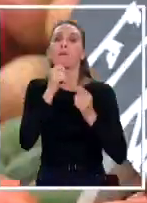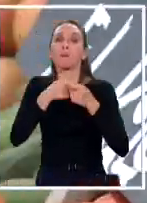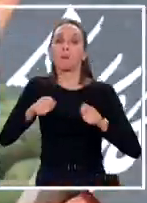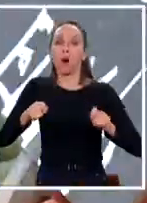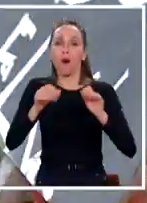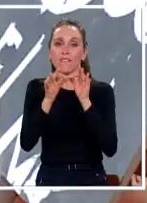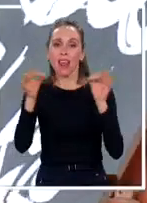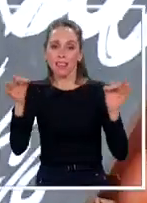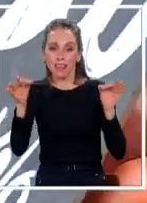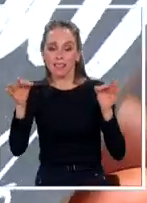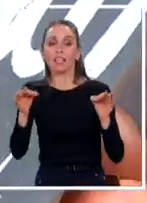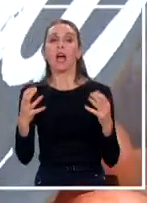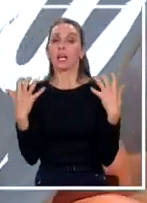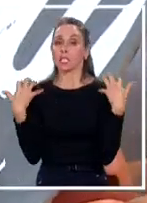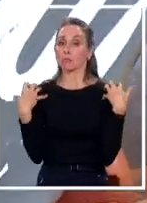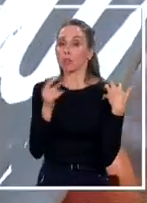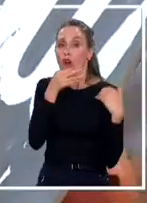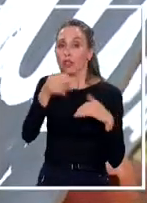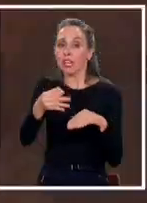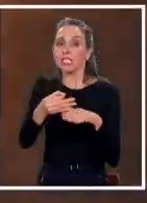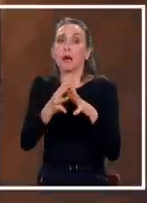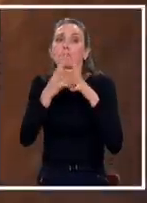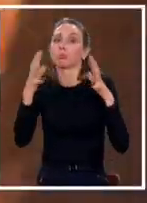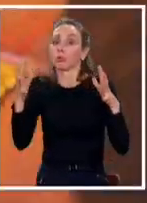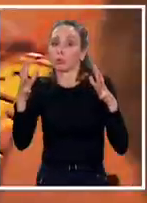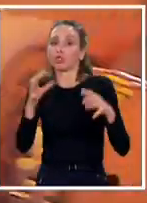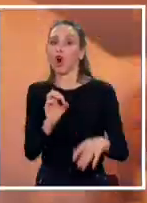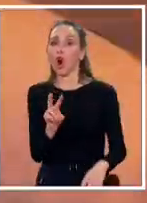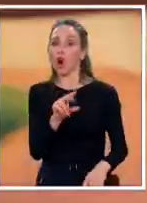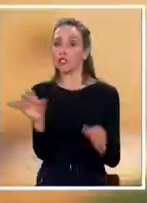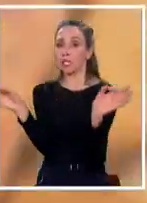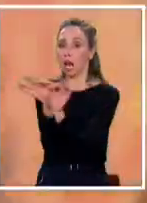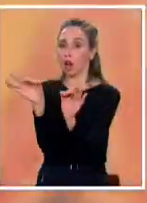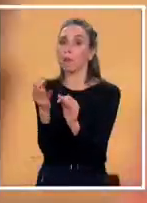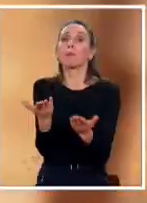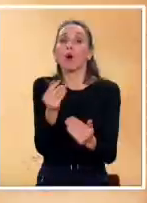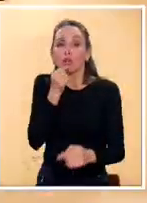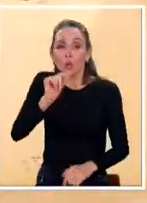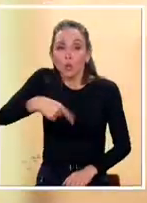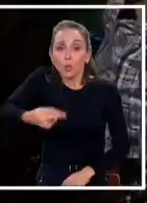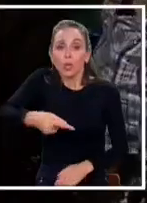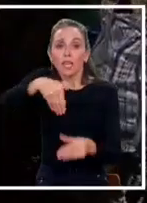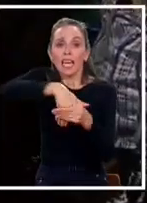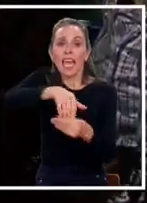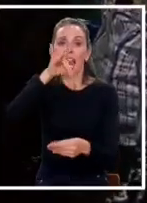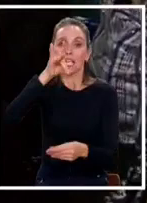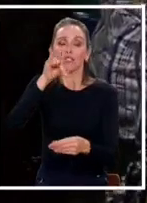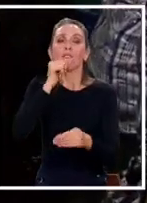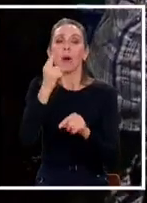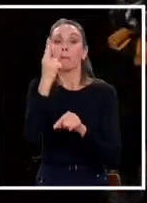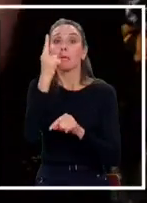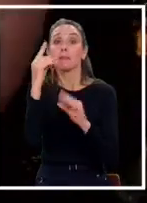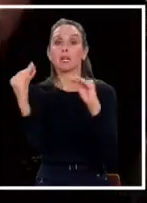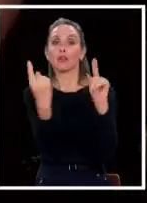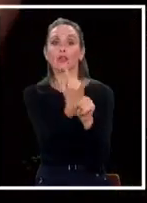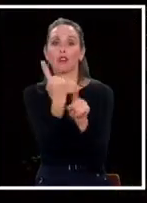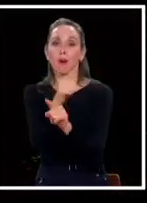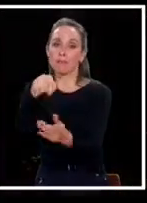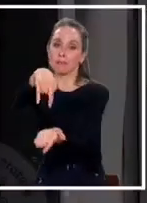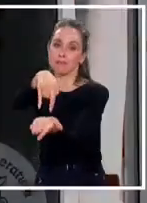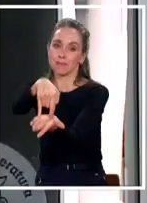Postura responsable la de no adelantar en demasía, dice Osa, antes de un proceso eleccionario y previo al diálogo en el